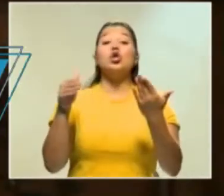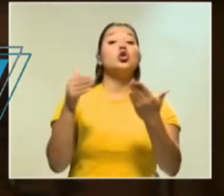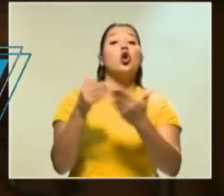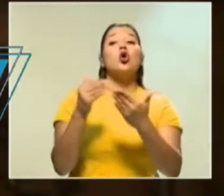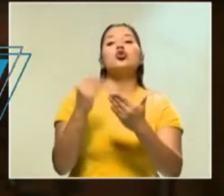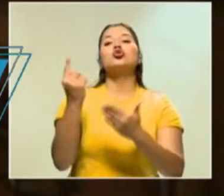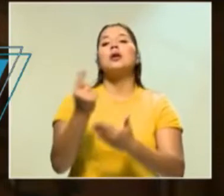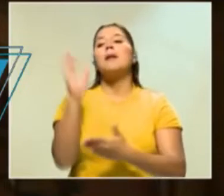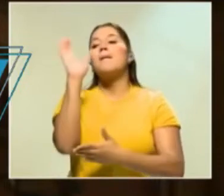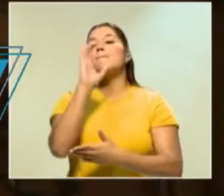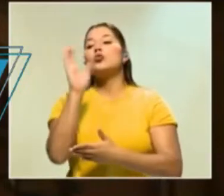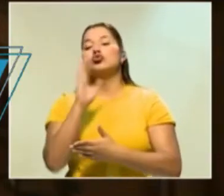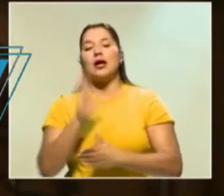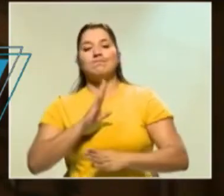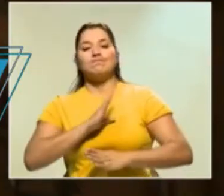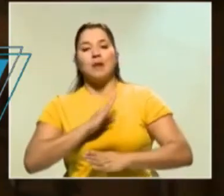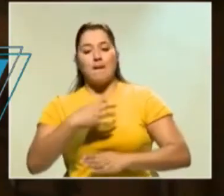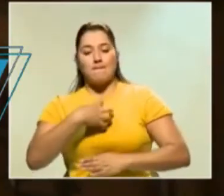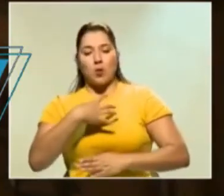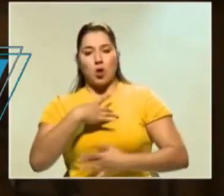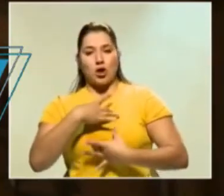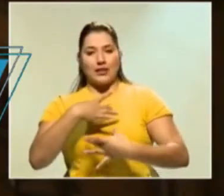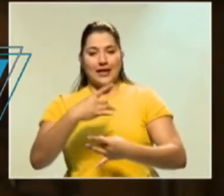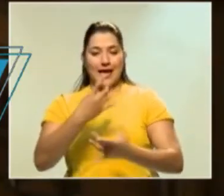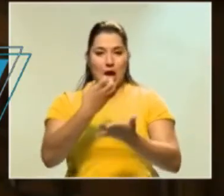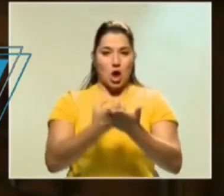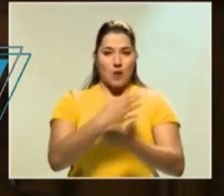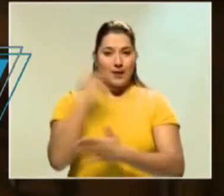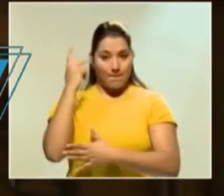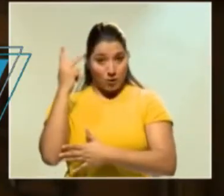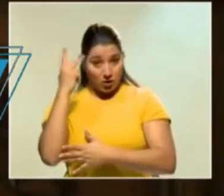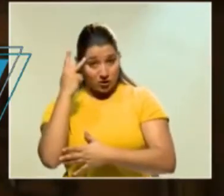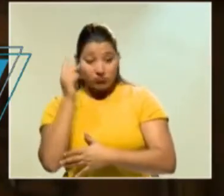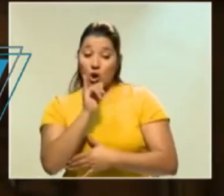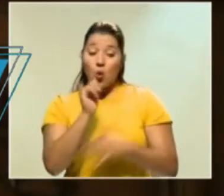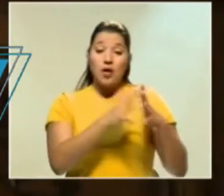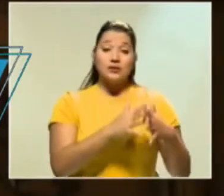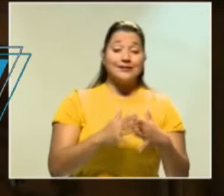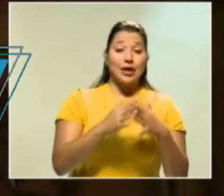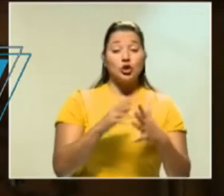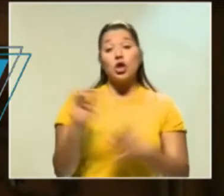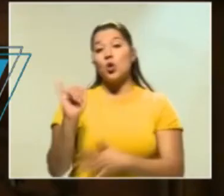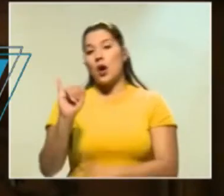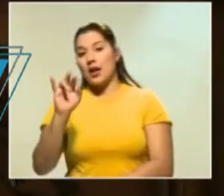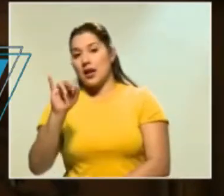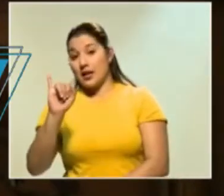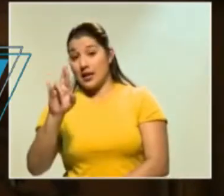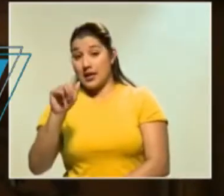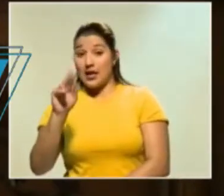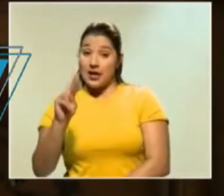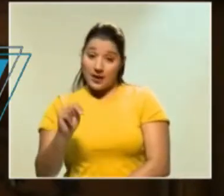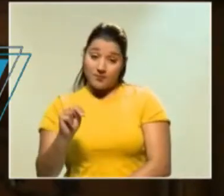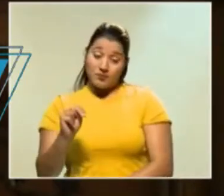la satisfacción de sus intereses económicos y políticos, tanto de los Estados Unidos como de Irán. Dichosamente, Costa Rica es un